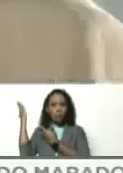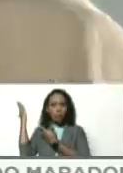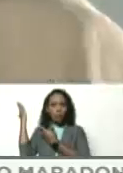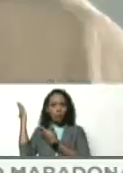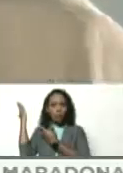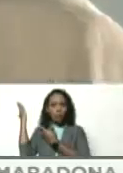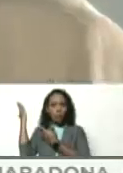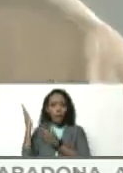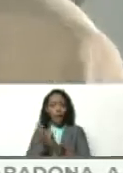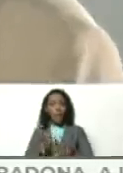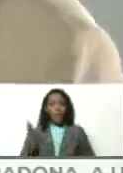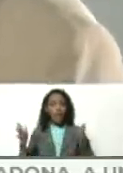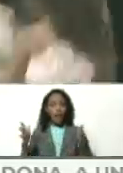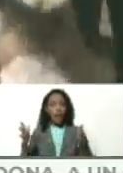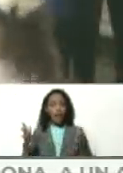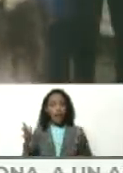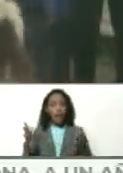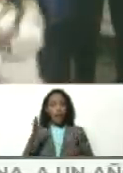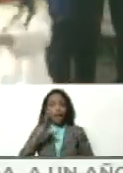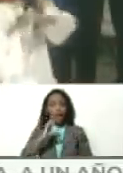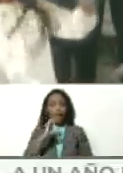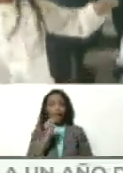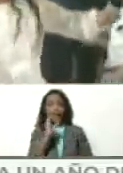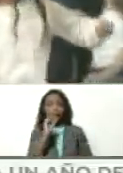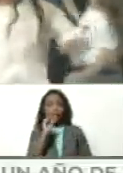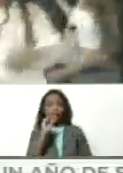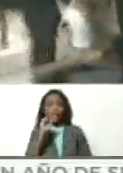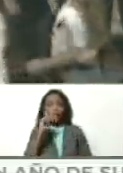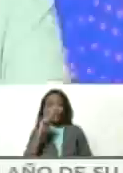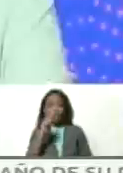y del gran Cristóbal Jiménez, general en jefe.